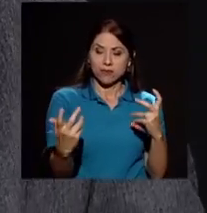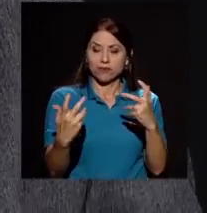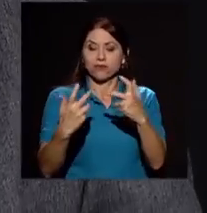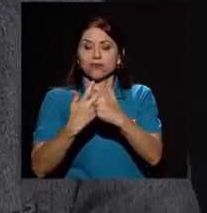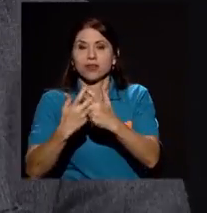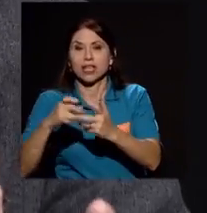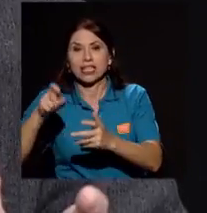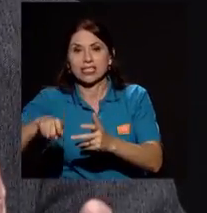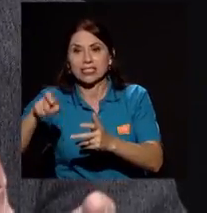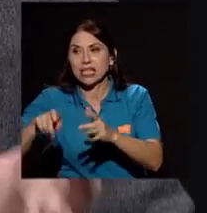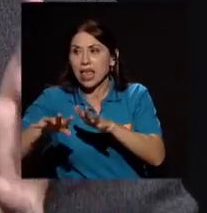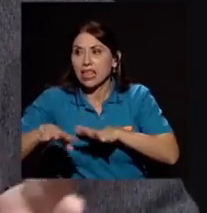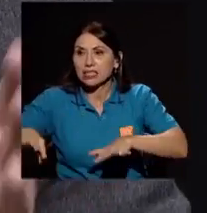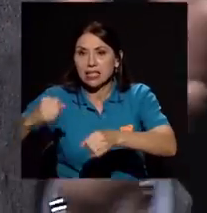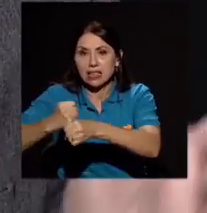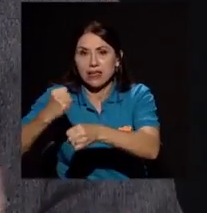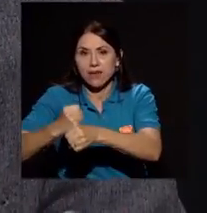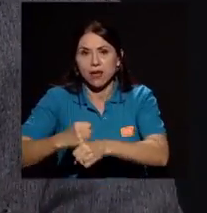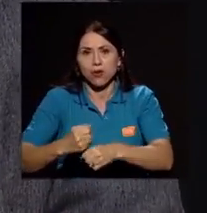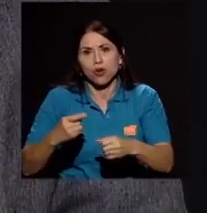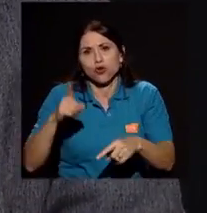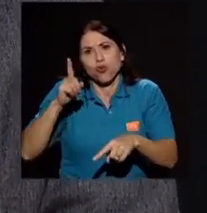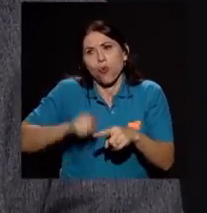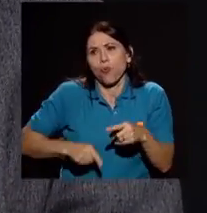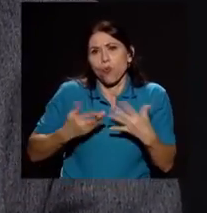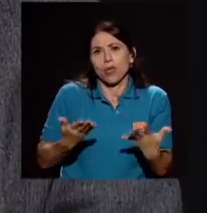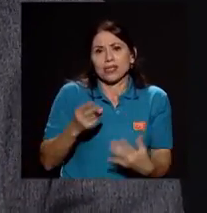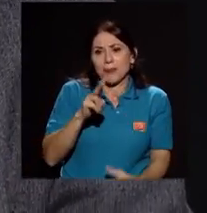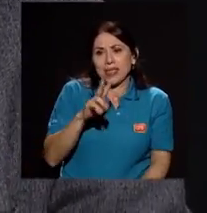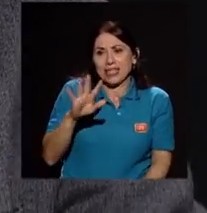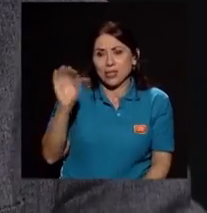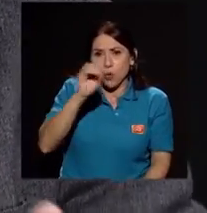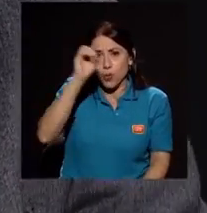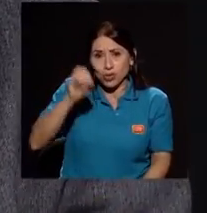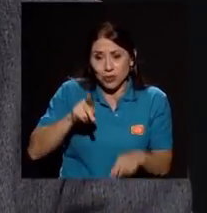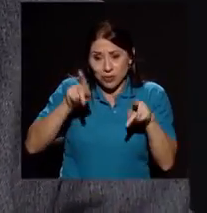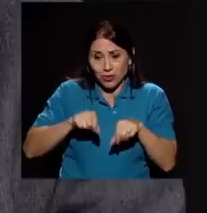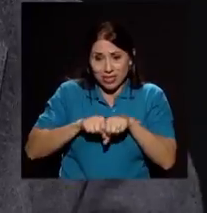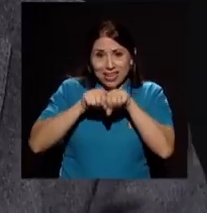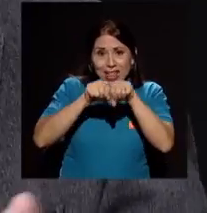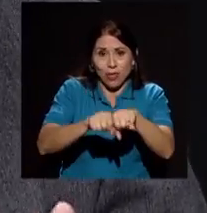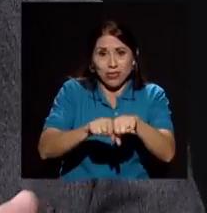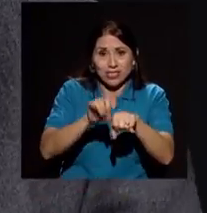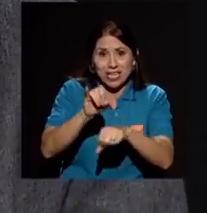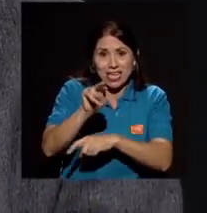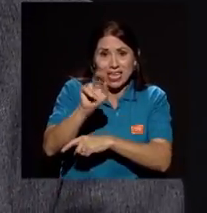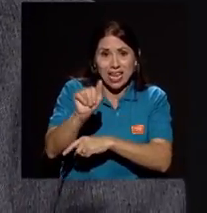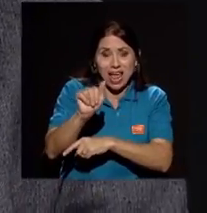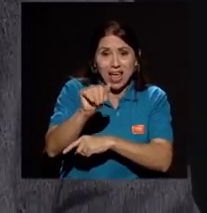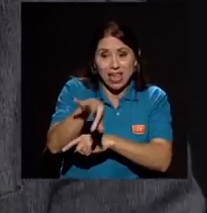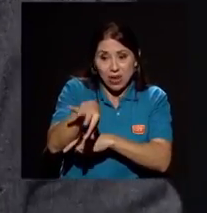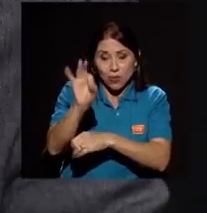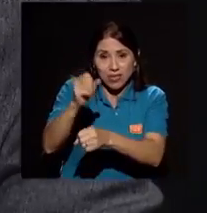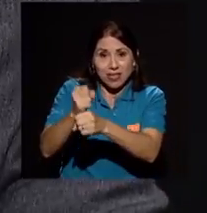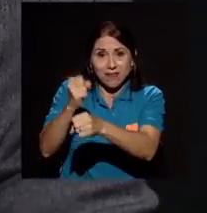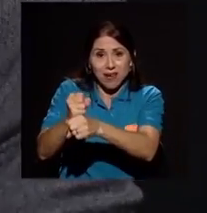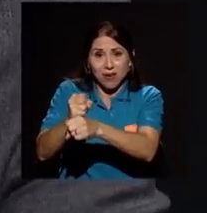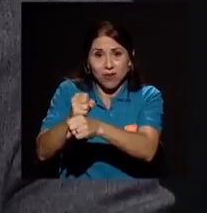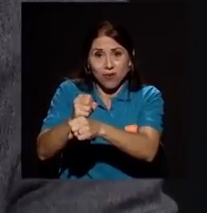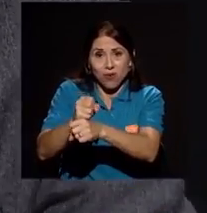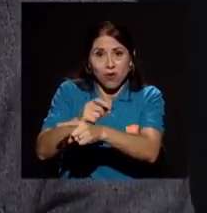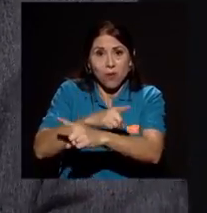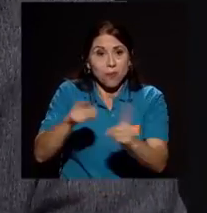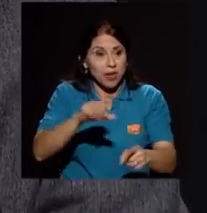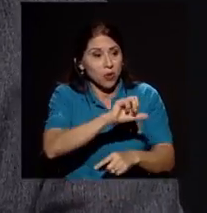para no puede ser que el 25 por ciento de los graduados del inah consiguen trabajo cuando el ser remanente no simple y llanamente porque